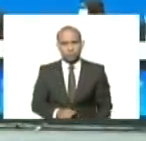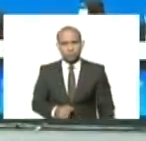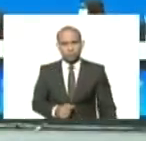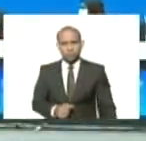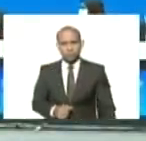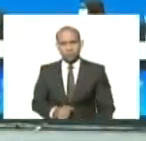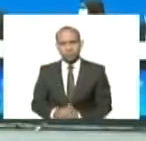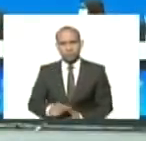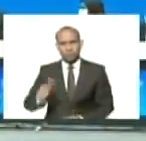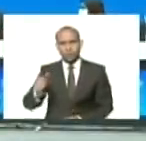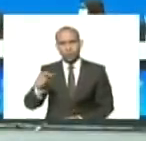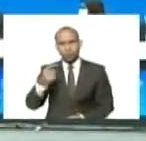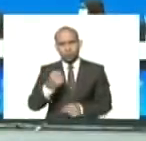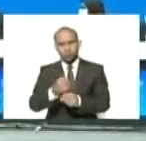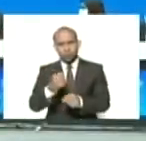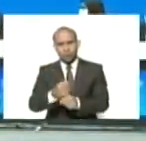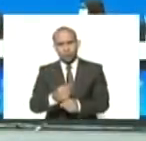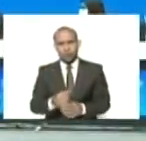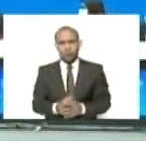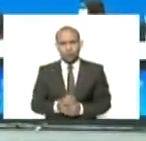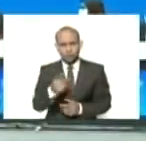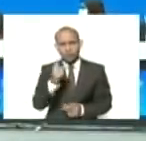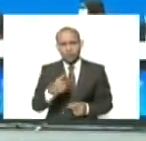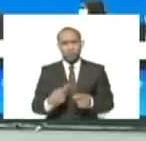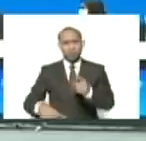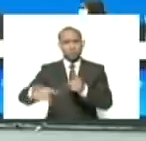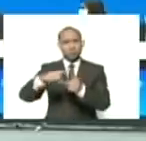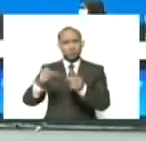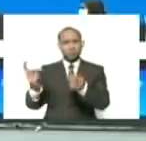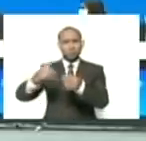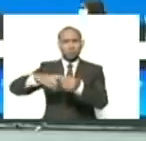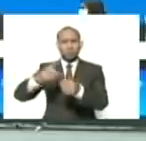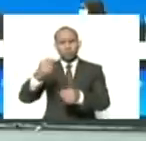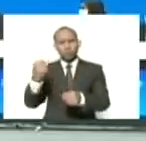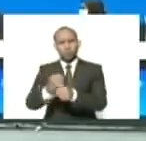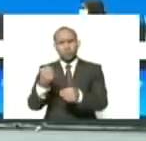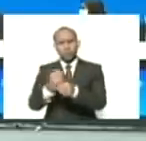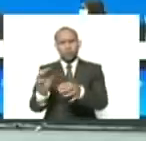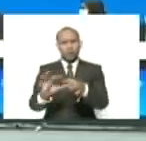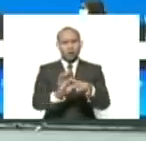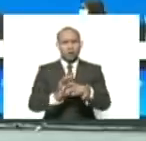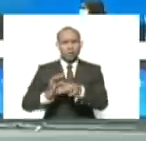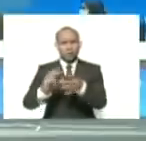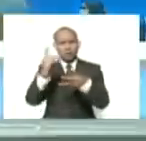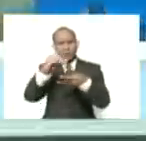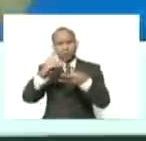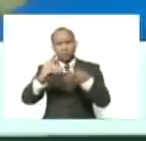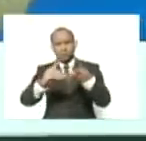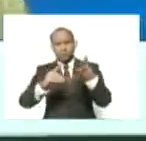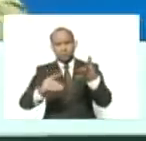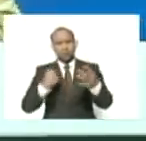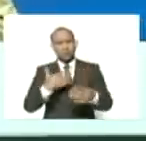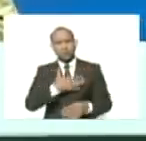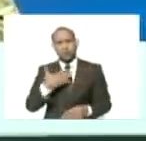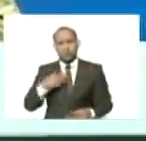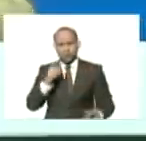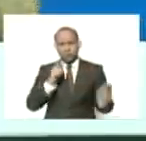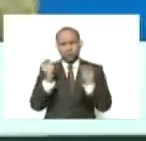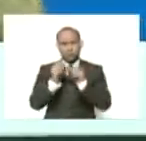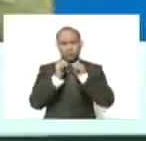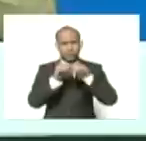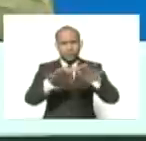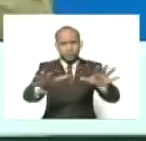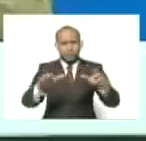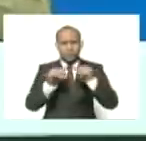debería sumarse a ese equipo para articular el contenido. ¿Qué queremos nosotros transmitir?